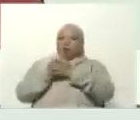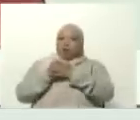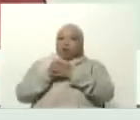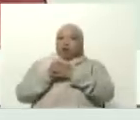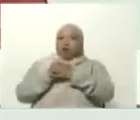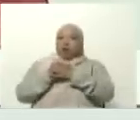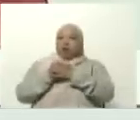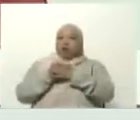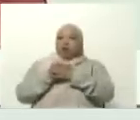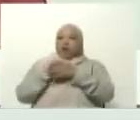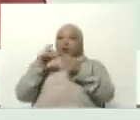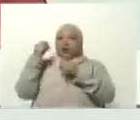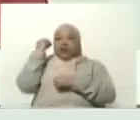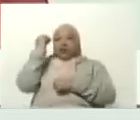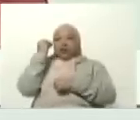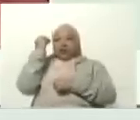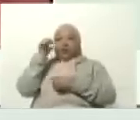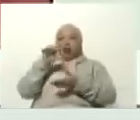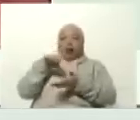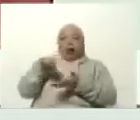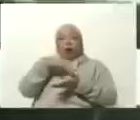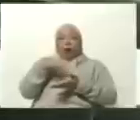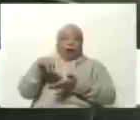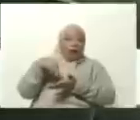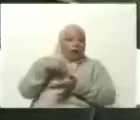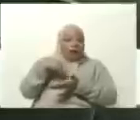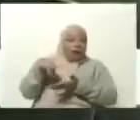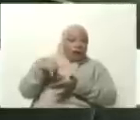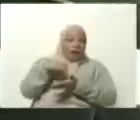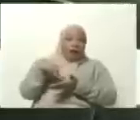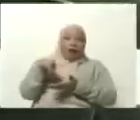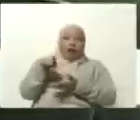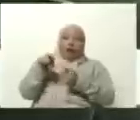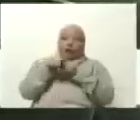¿Ah? Yo me imaginé, Freddy, que nosotros estábamos ahí, ¿ah?